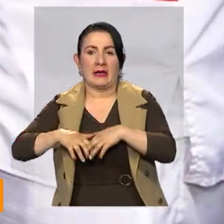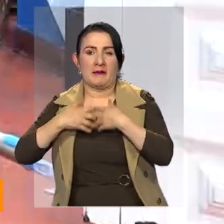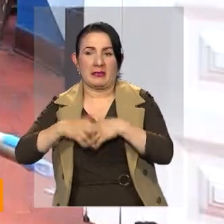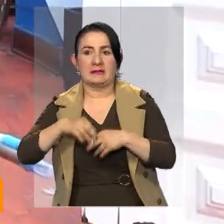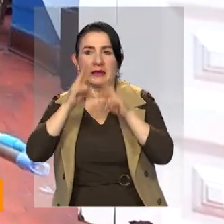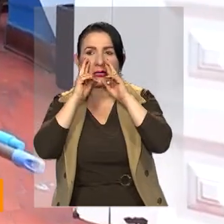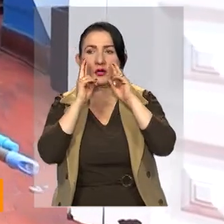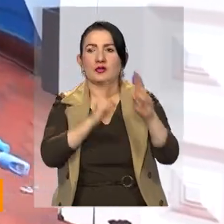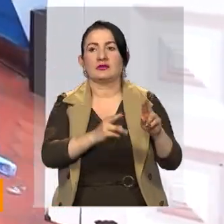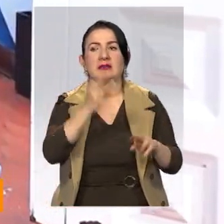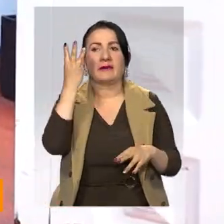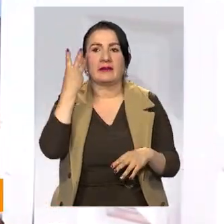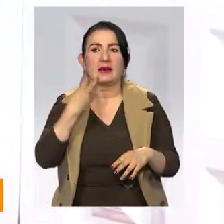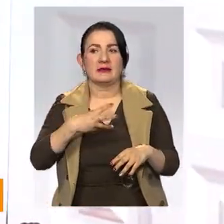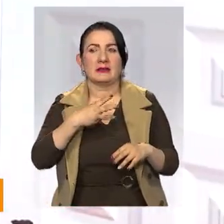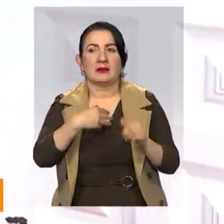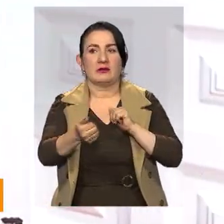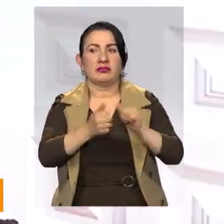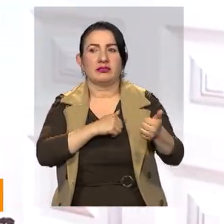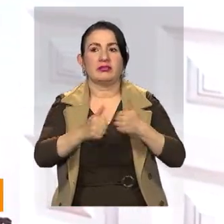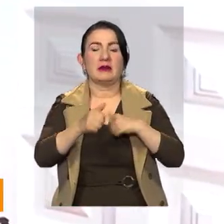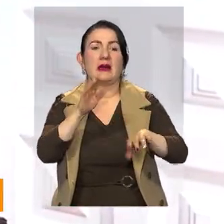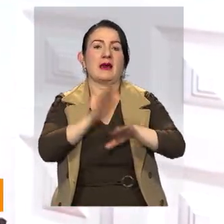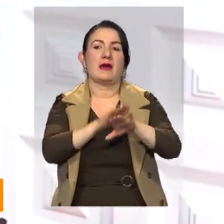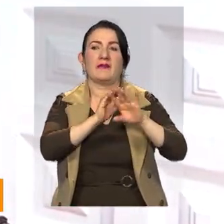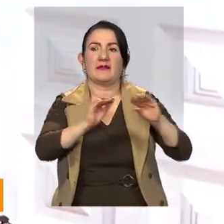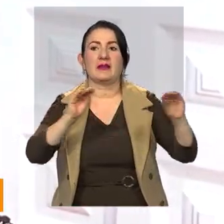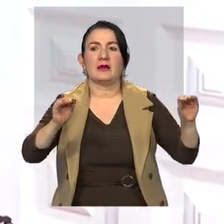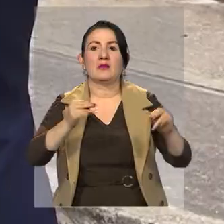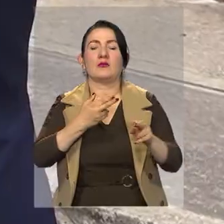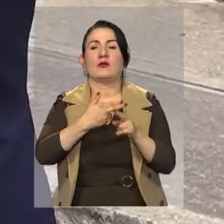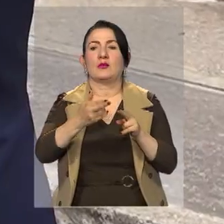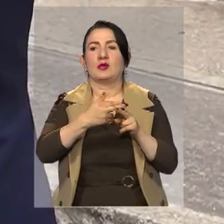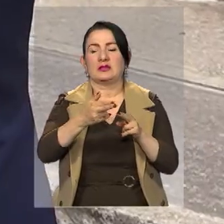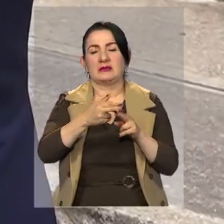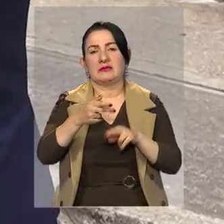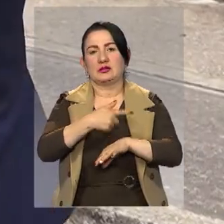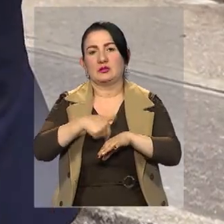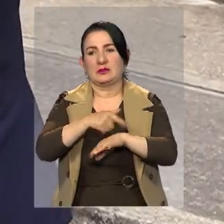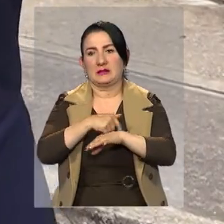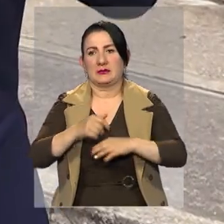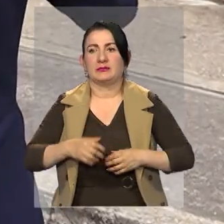reconoce 3 días con intermitencia en el servicio y anuncia que lo restablecerá en las próximas horas.